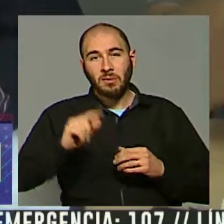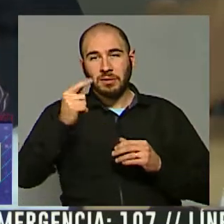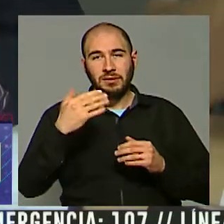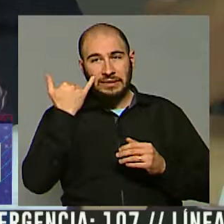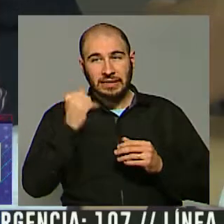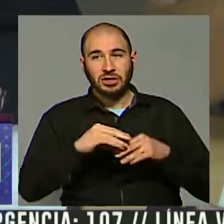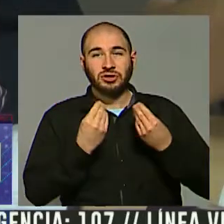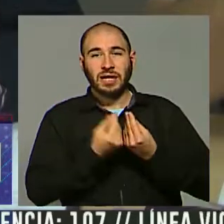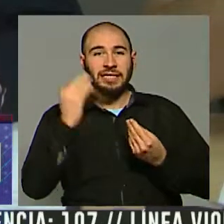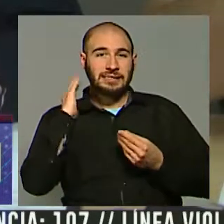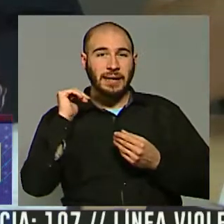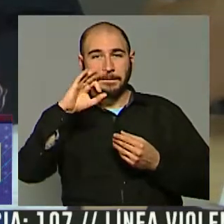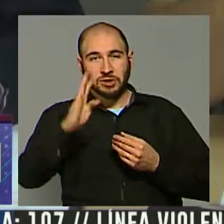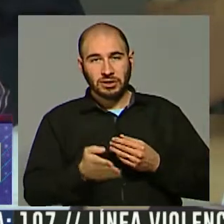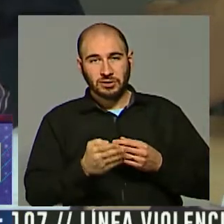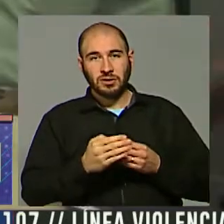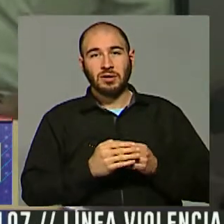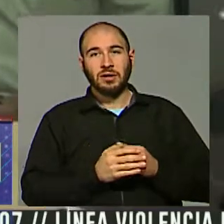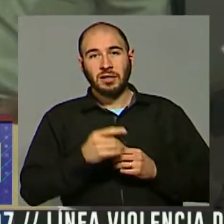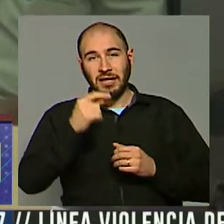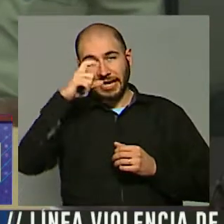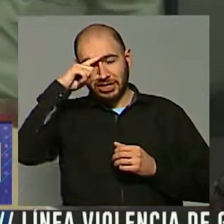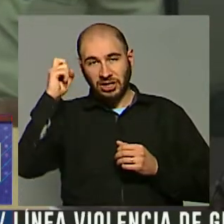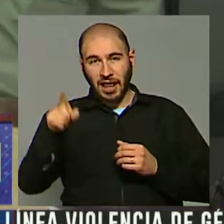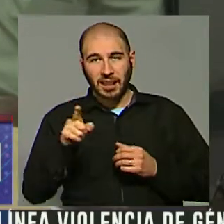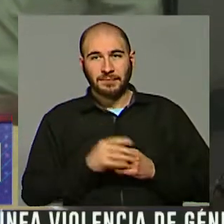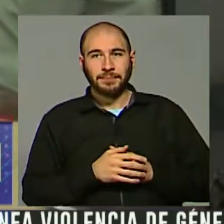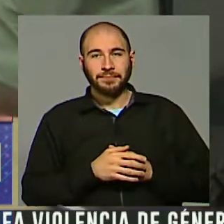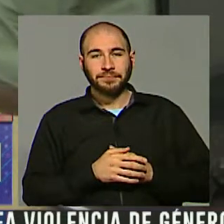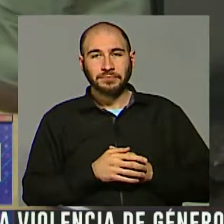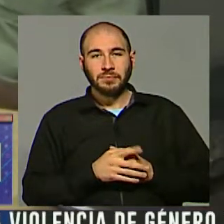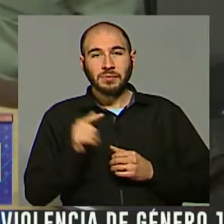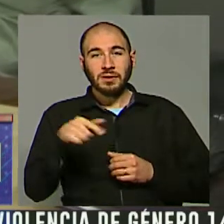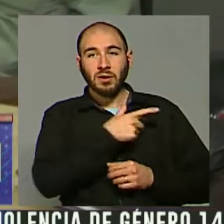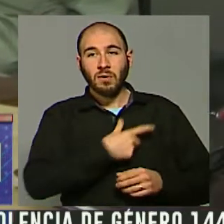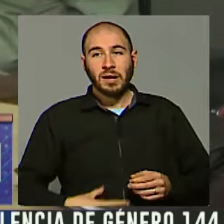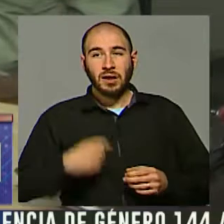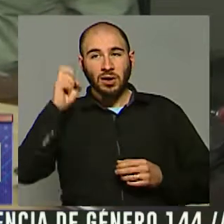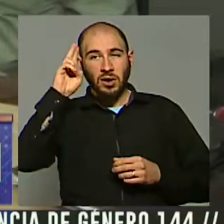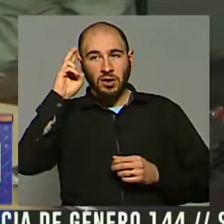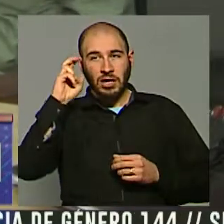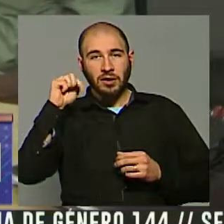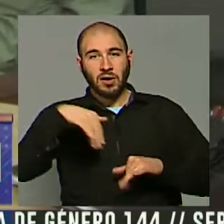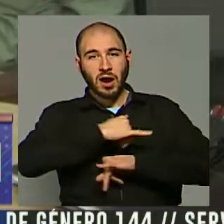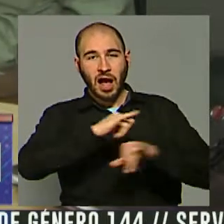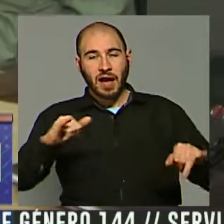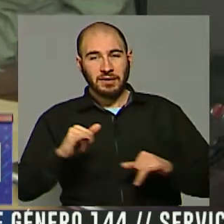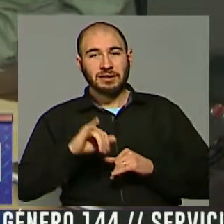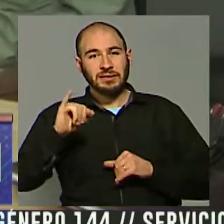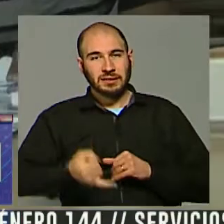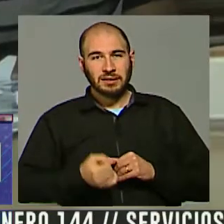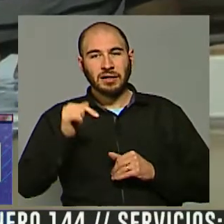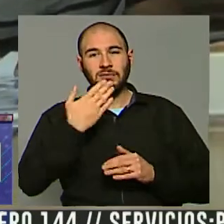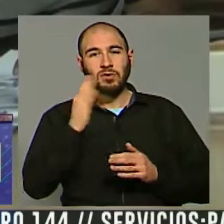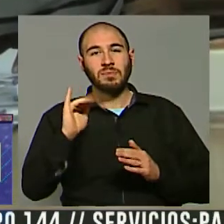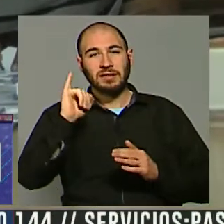llega al 16% a nivel nacional. Fue por esto mismo que el gobernador Alfredo Cornejo hizo el anuncio confirmando de que se va a